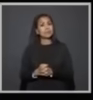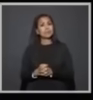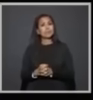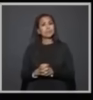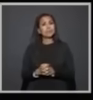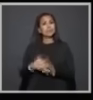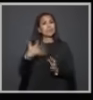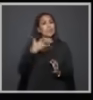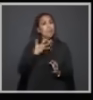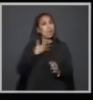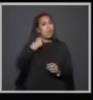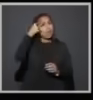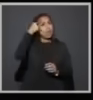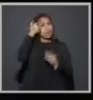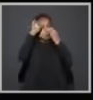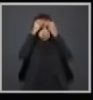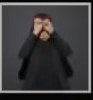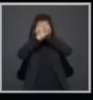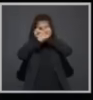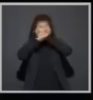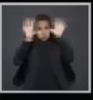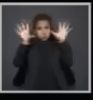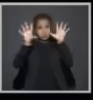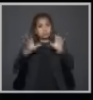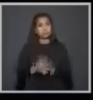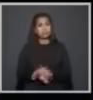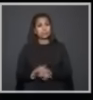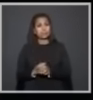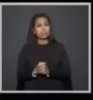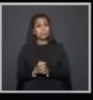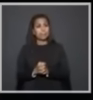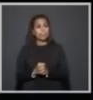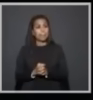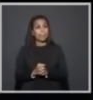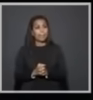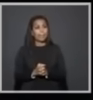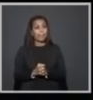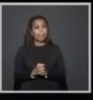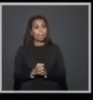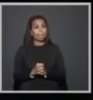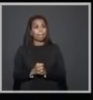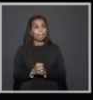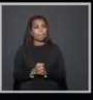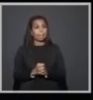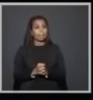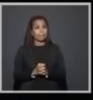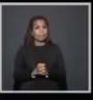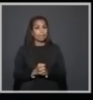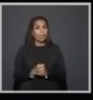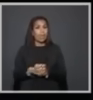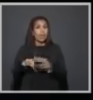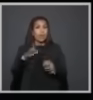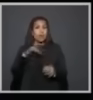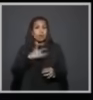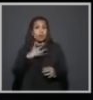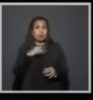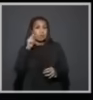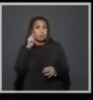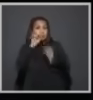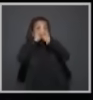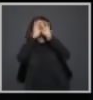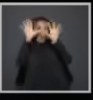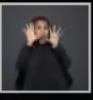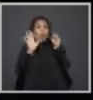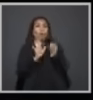tengo más claro lo que aqueja a México, lo que aqueja a